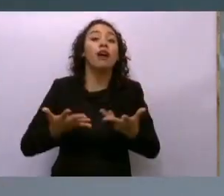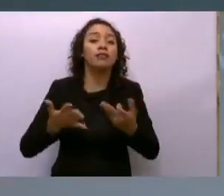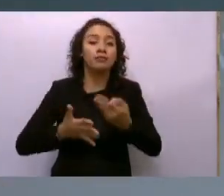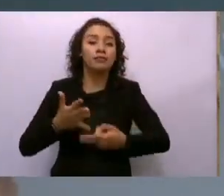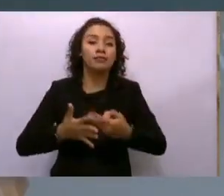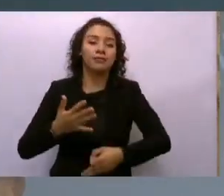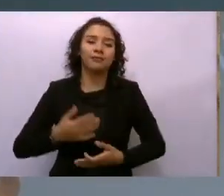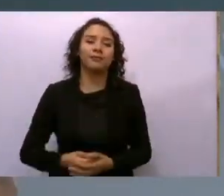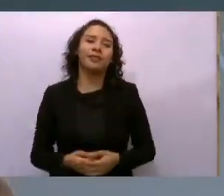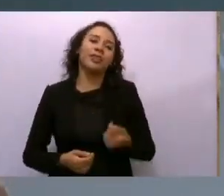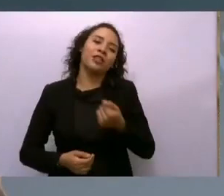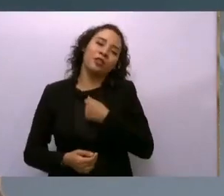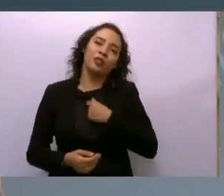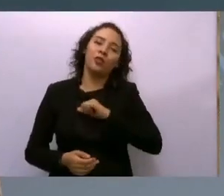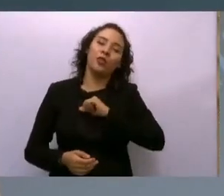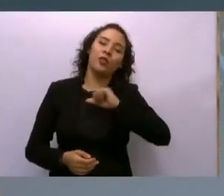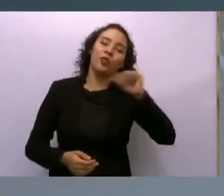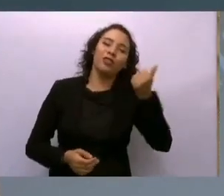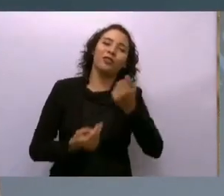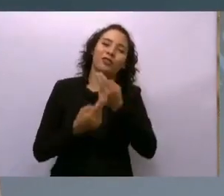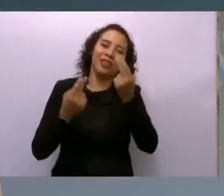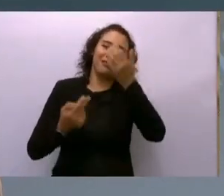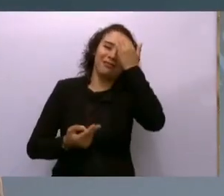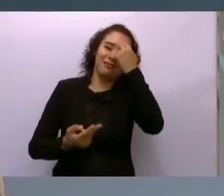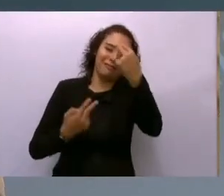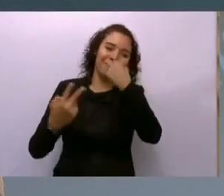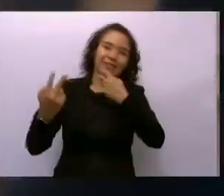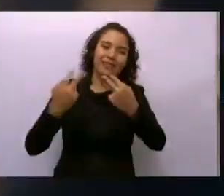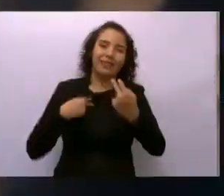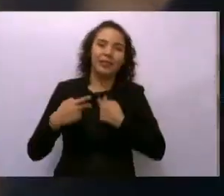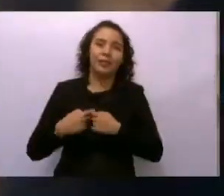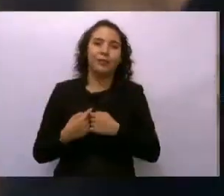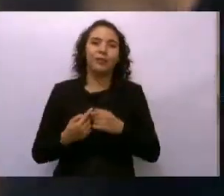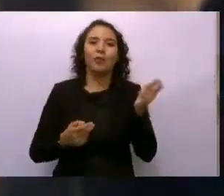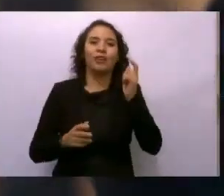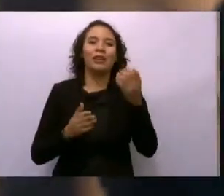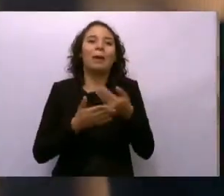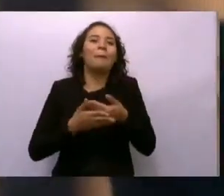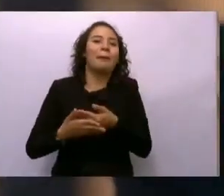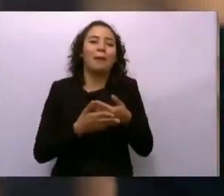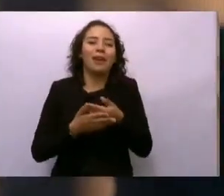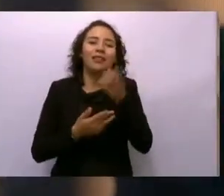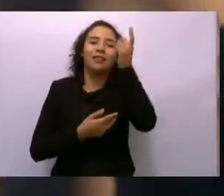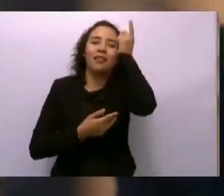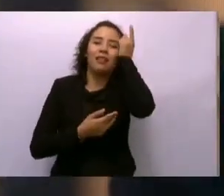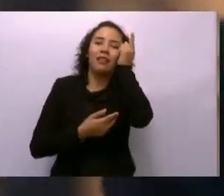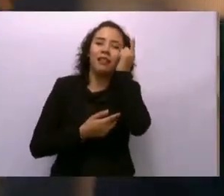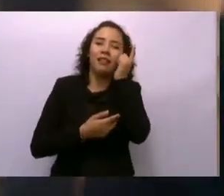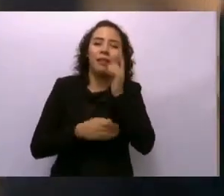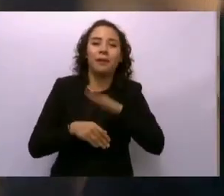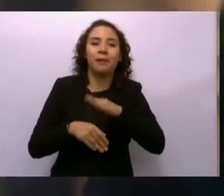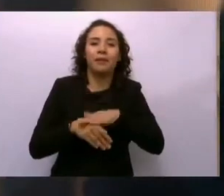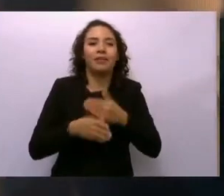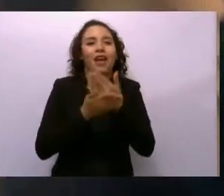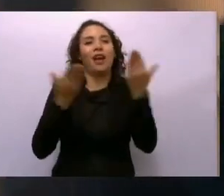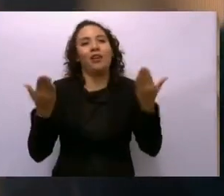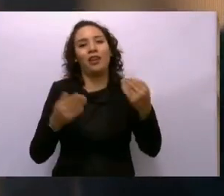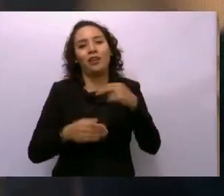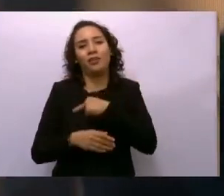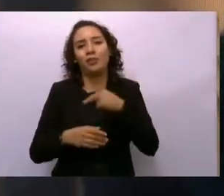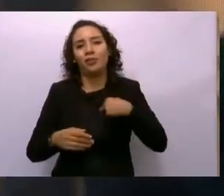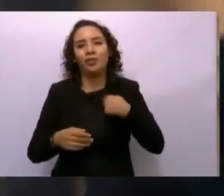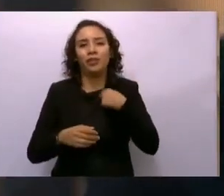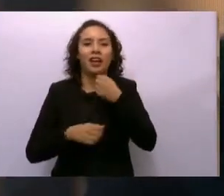y hablaba yo también de algo que ustedes saben, que los bebés duermen muchísimo, ¿no? Pero la gente mayor ya no